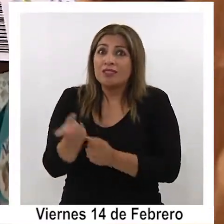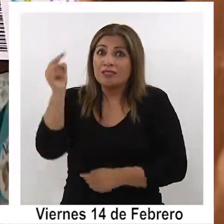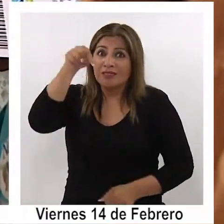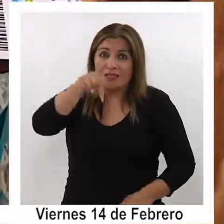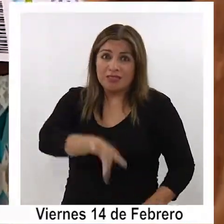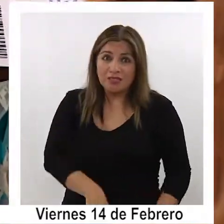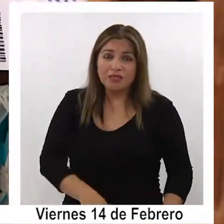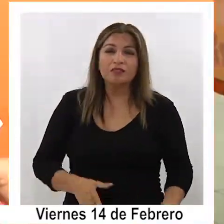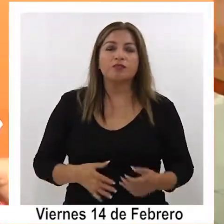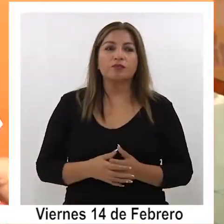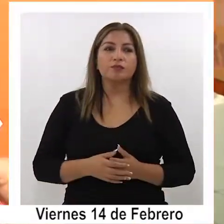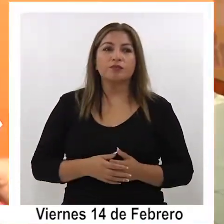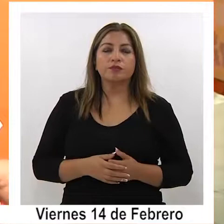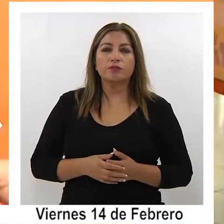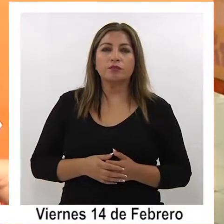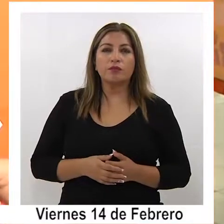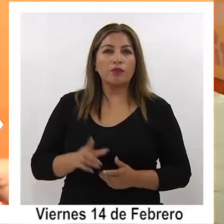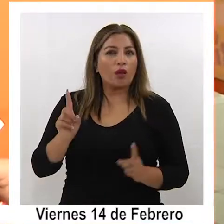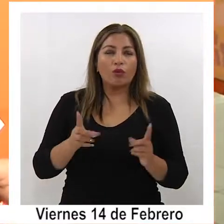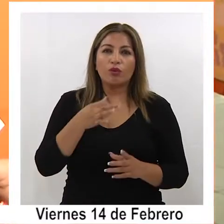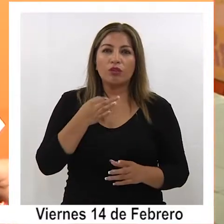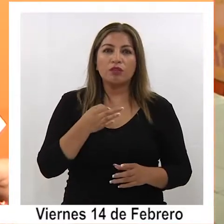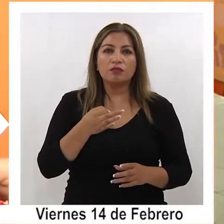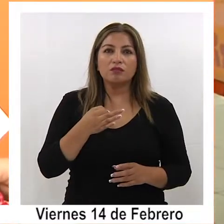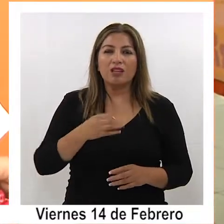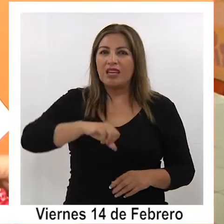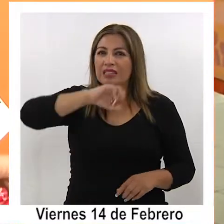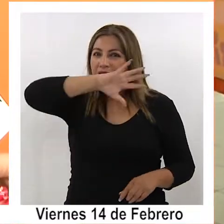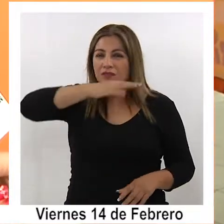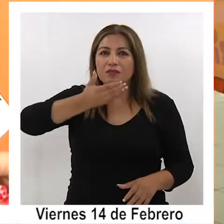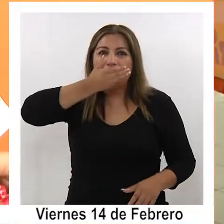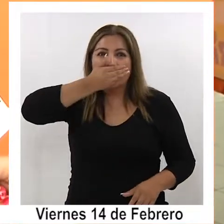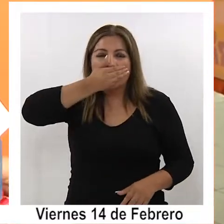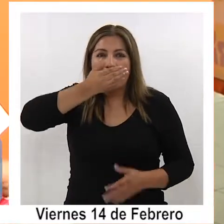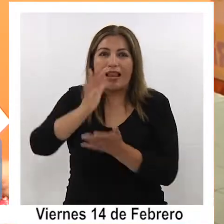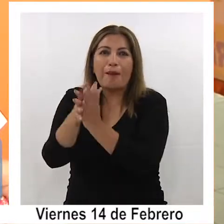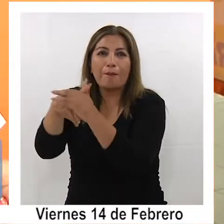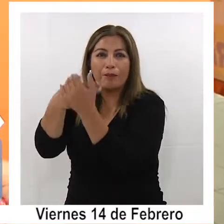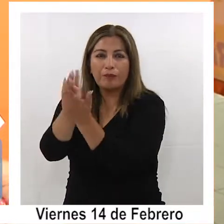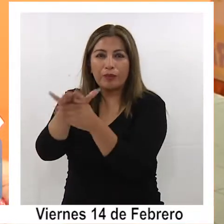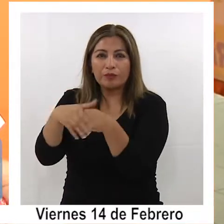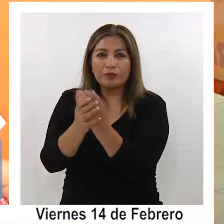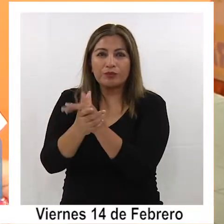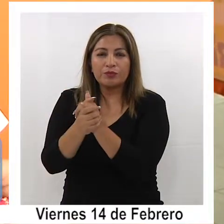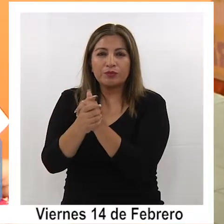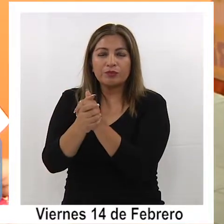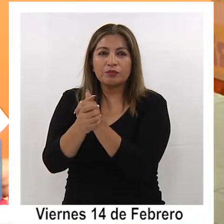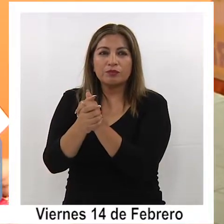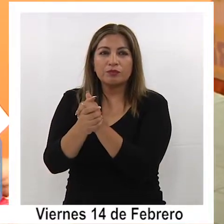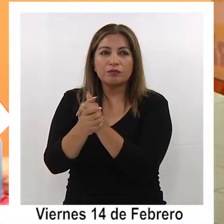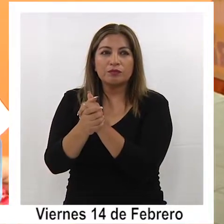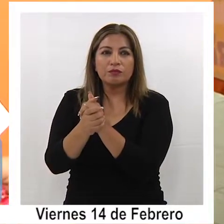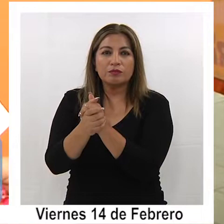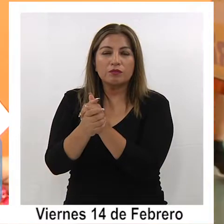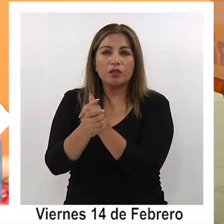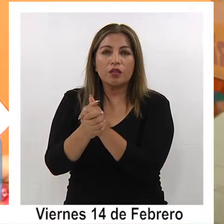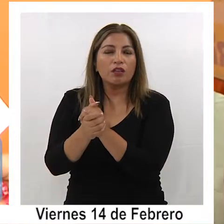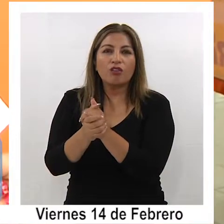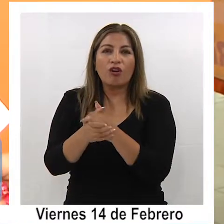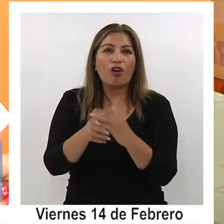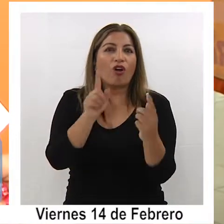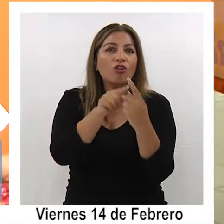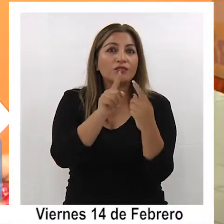Chile. Pues lo que usualmente dicen es el tapabocas, lavarse las manos. No estar como mucho en contacto